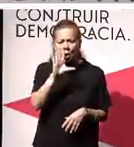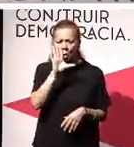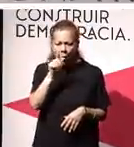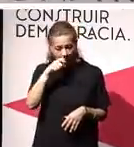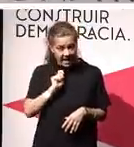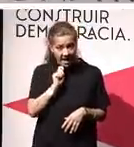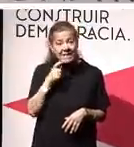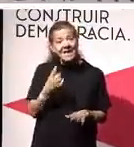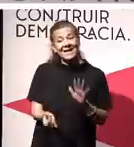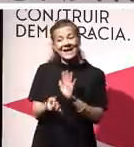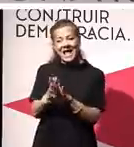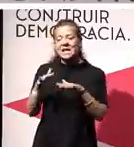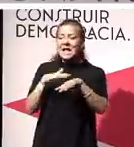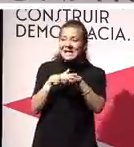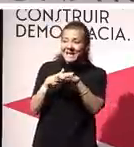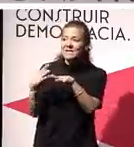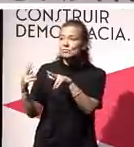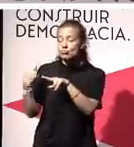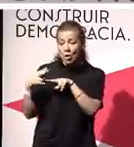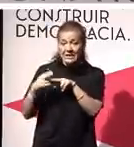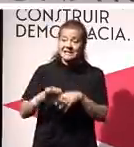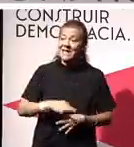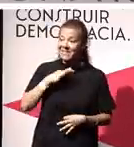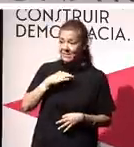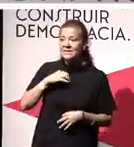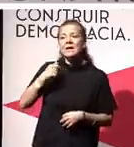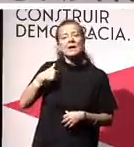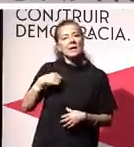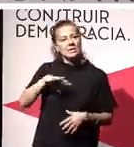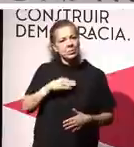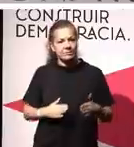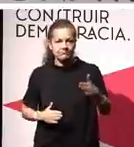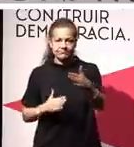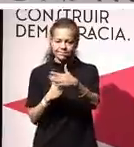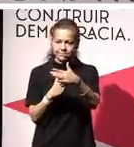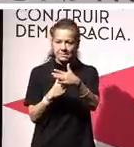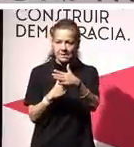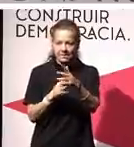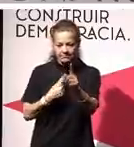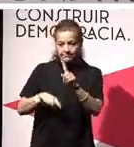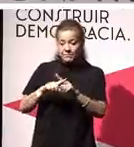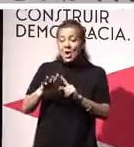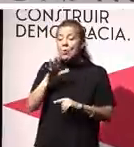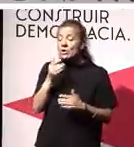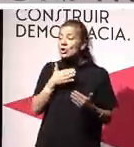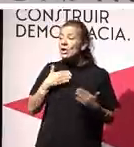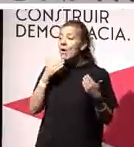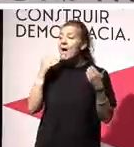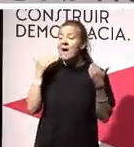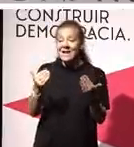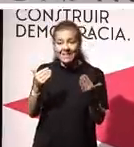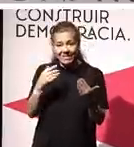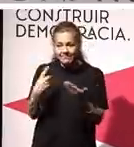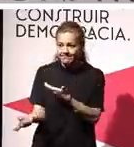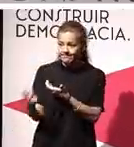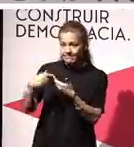la obligación de crear redes y políticas y civiles que nos permitan parar la reacción. Por eso quiero darles las gracias por estar hoy